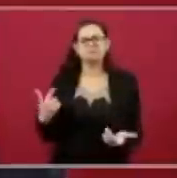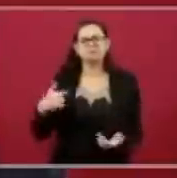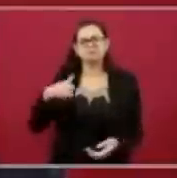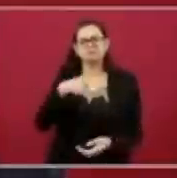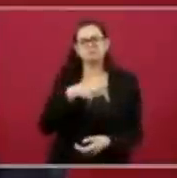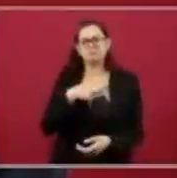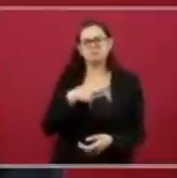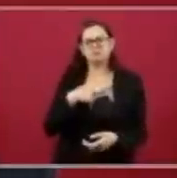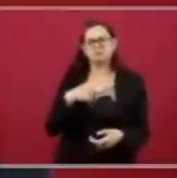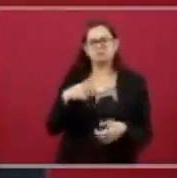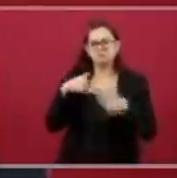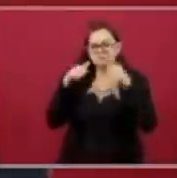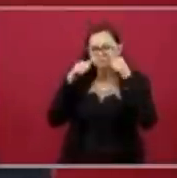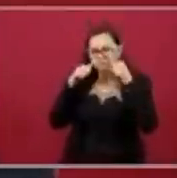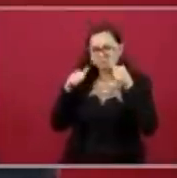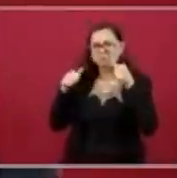de